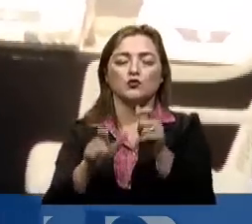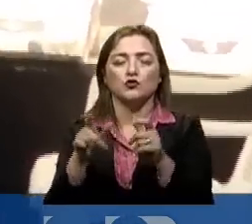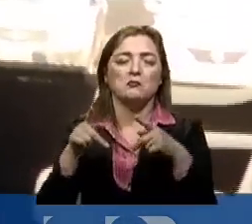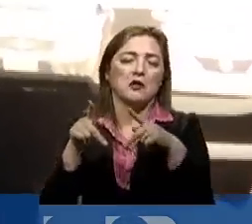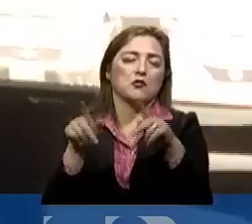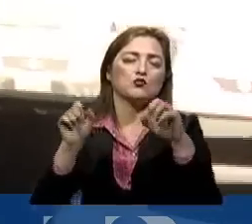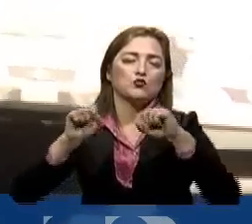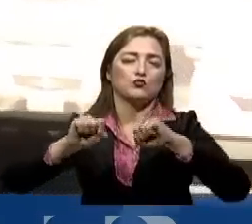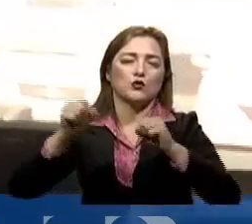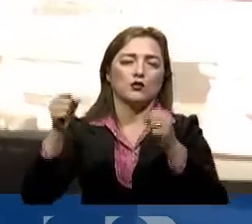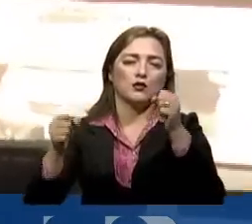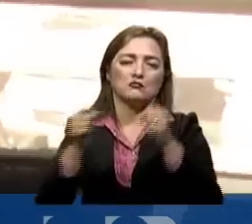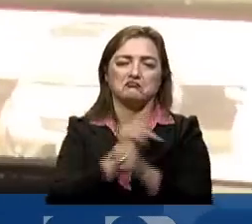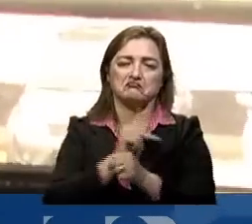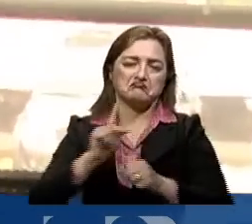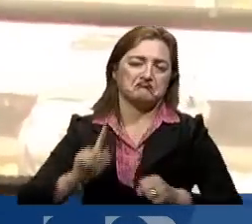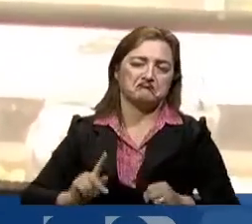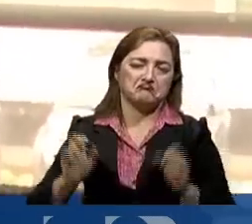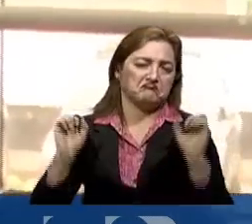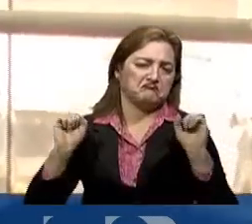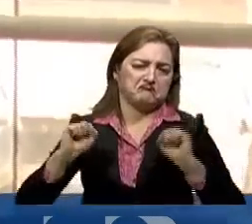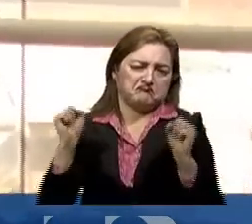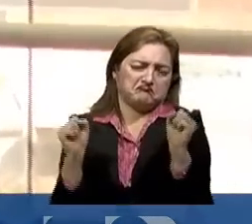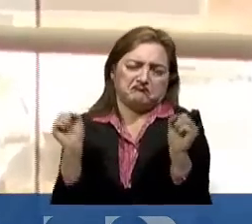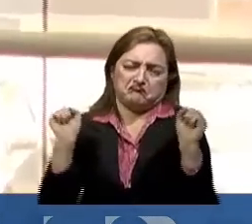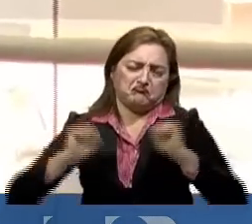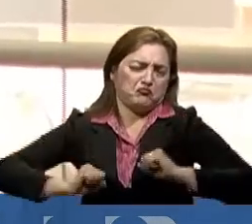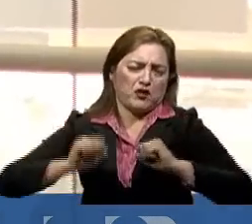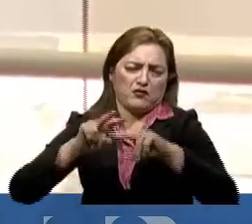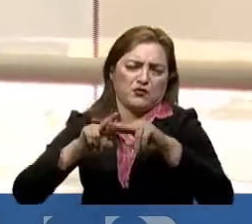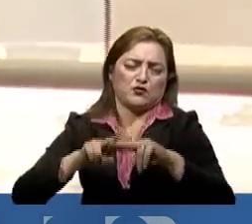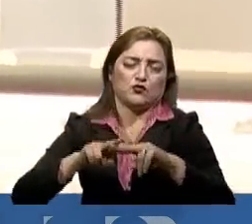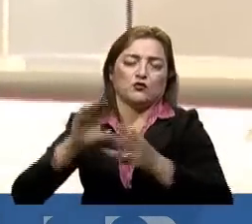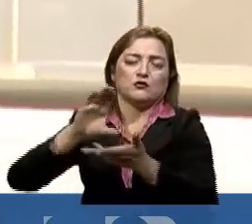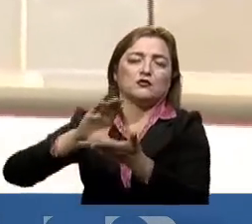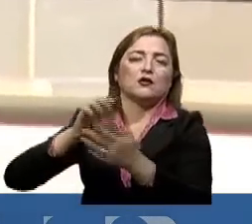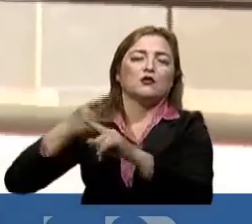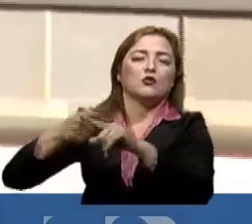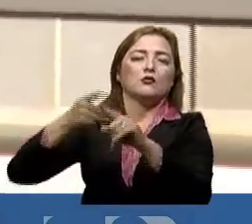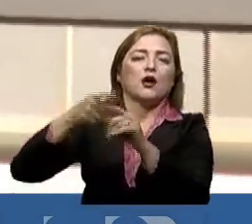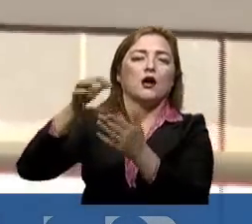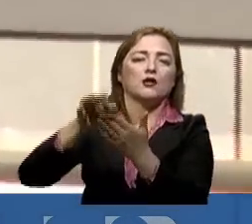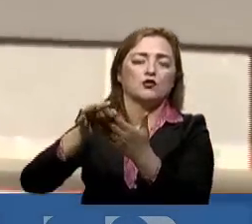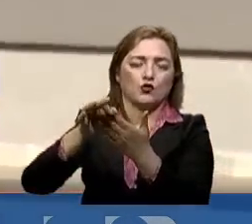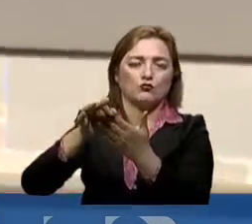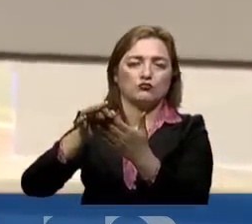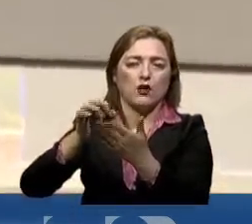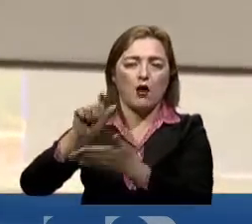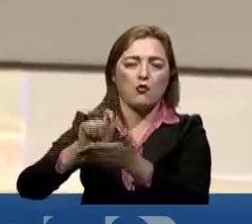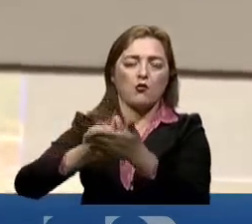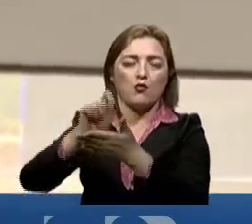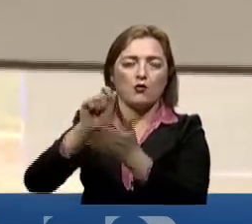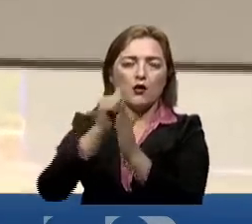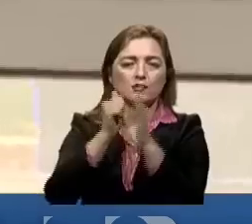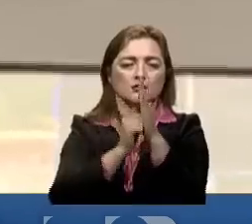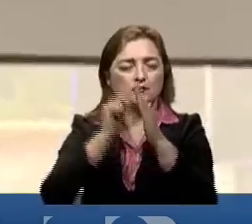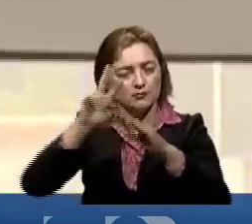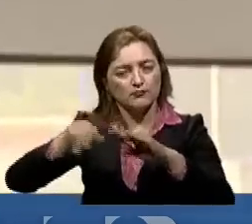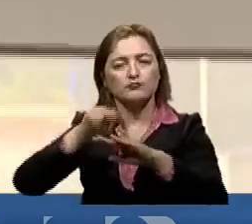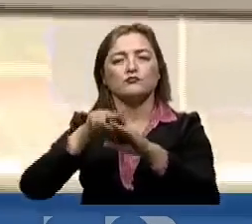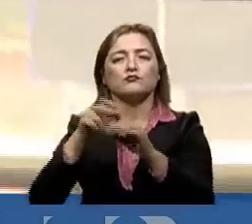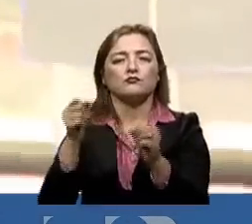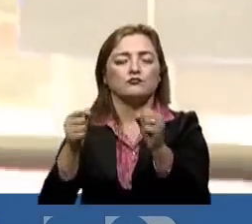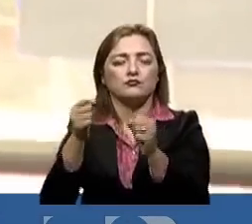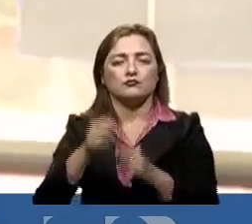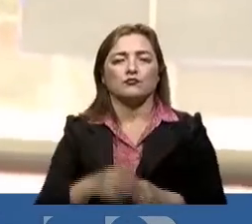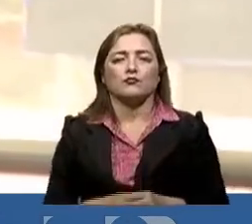ciudadanos de vehículo particular puedan hacer la revisión técnica vehicular en cualquier otro centro reconocido por la Agencia Nacional de Tránsito. Si el ciudadano